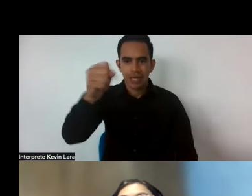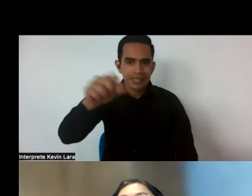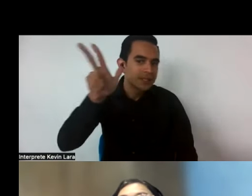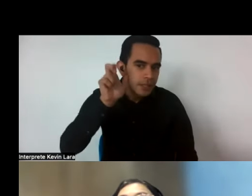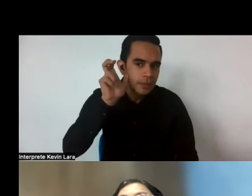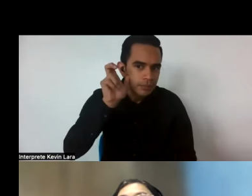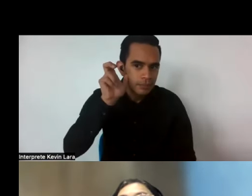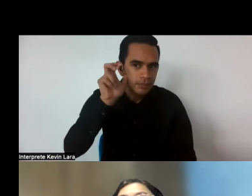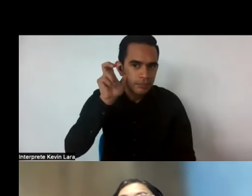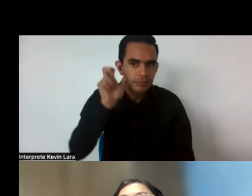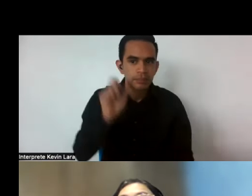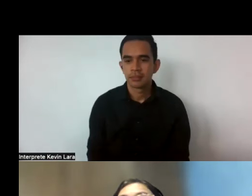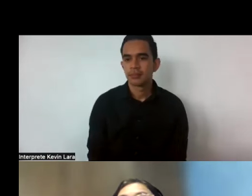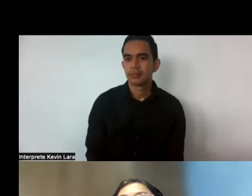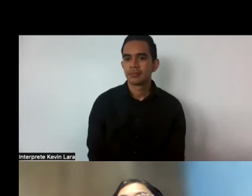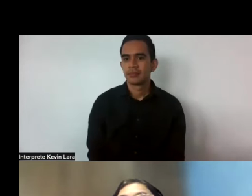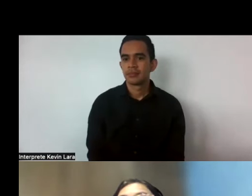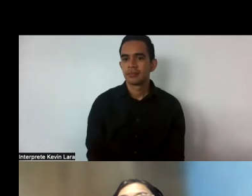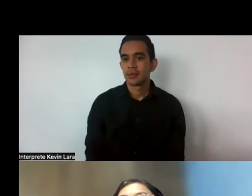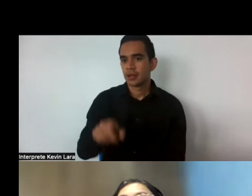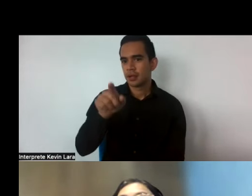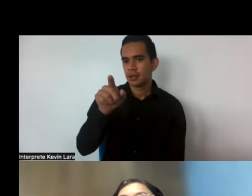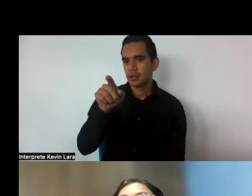Creo que tú eres la que no puedes escucharme.